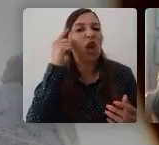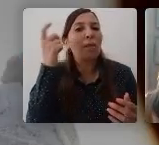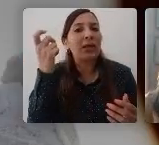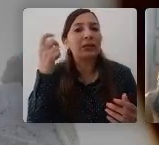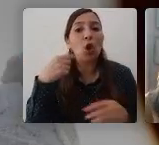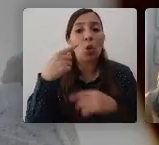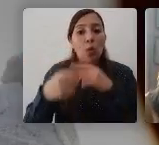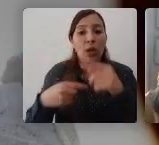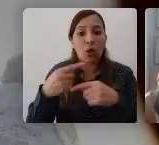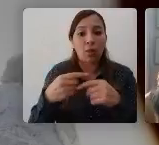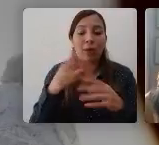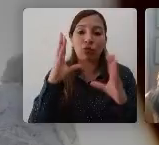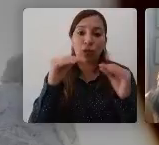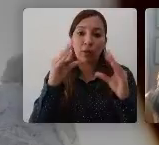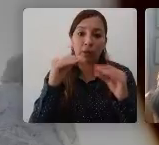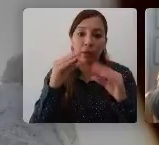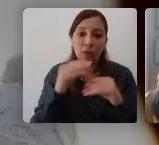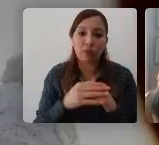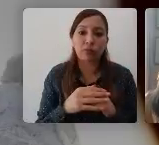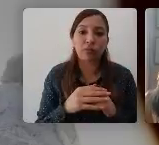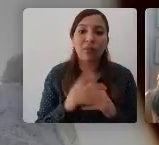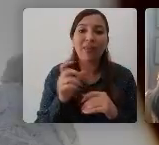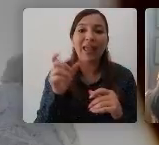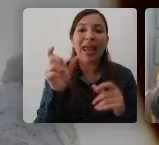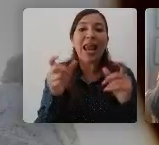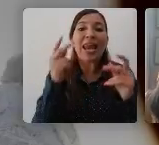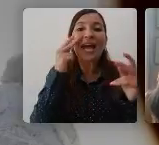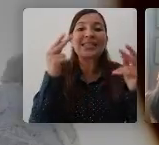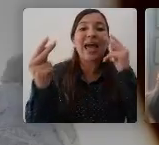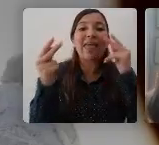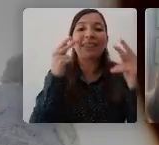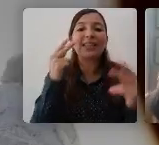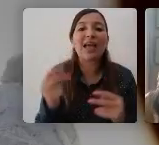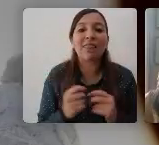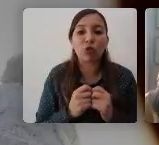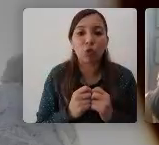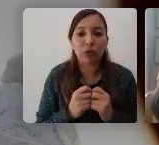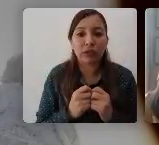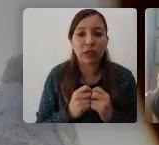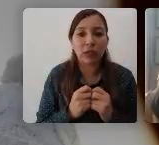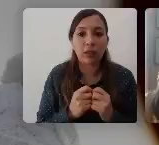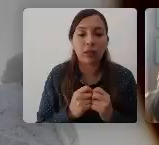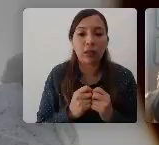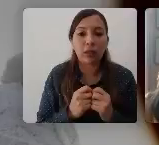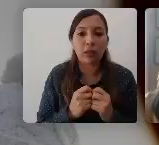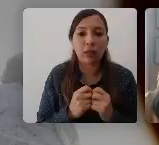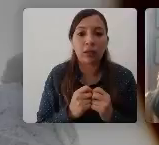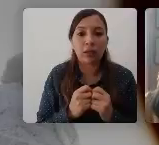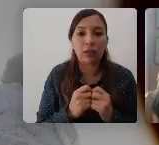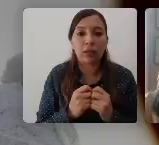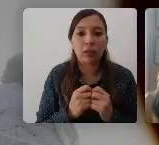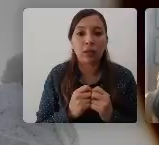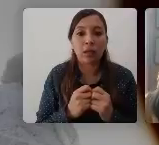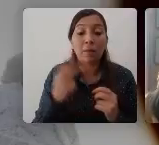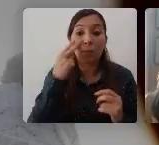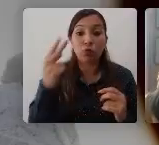hablado sobre aquellas características de ese turista que estaría visitando nuestro país no tuvimos que es un turista